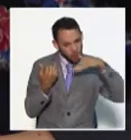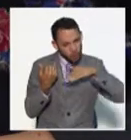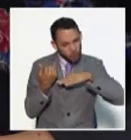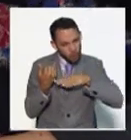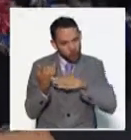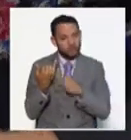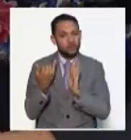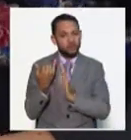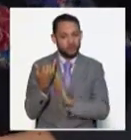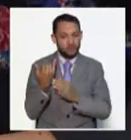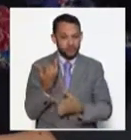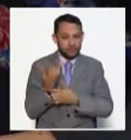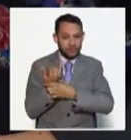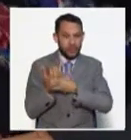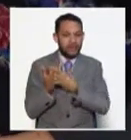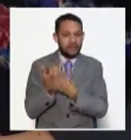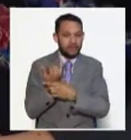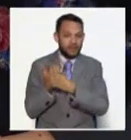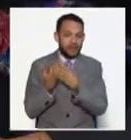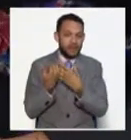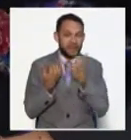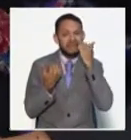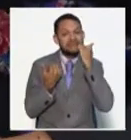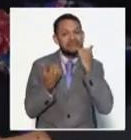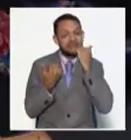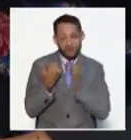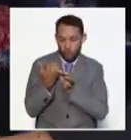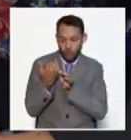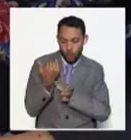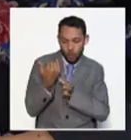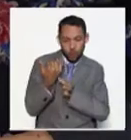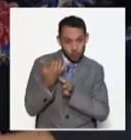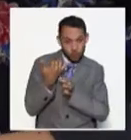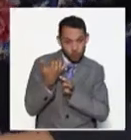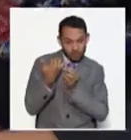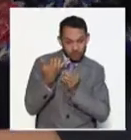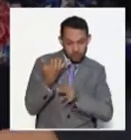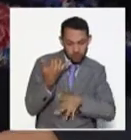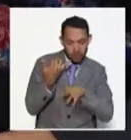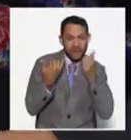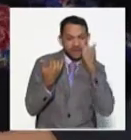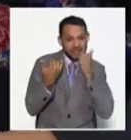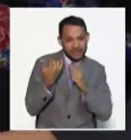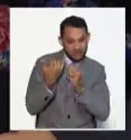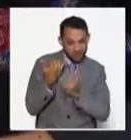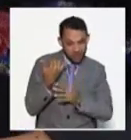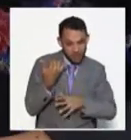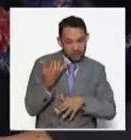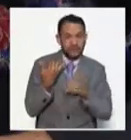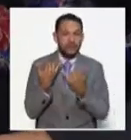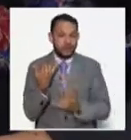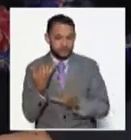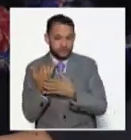endometrio que es lo que se descama como menstruación y donde se aloja el embarazo vemos como el útero está totalmente relación